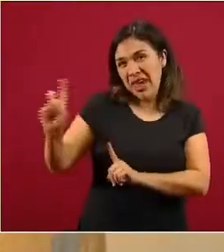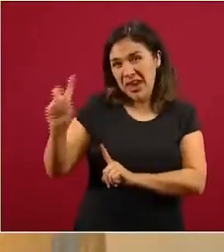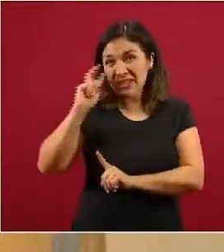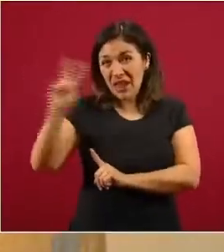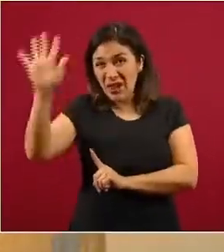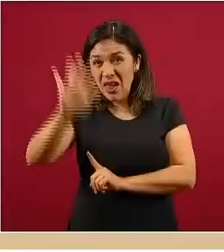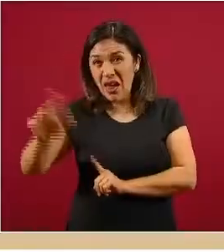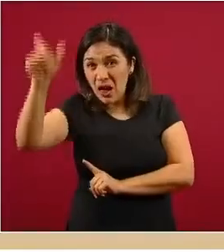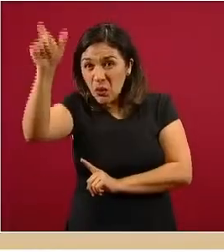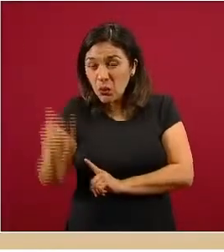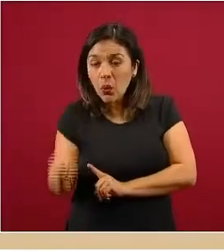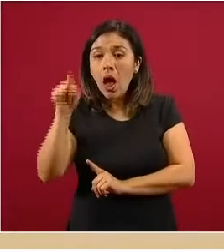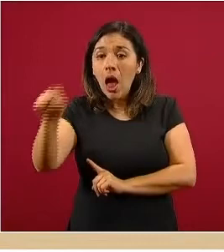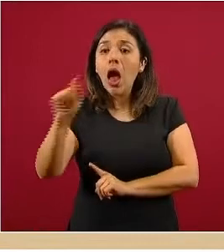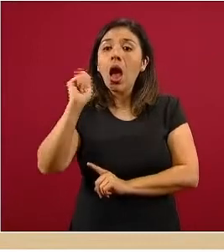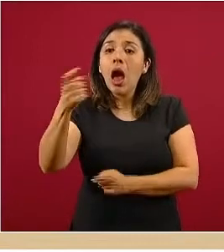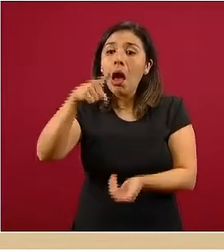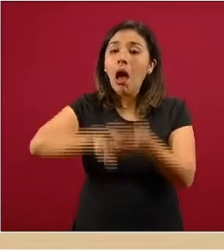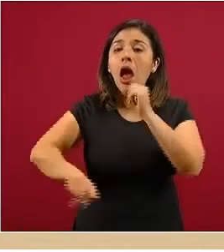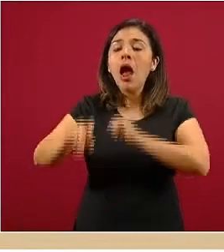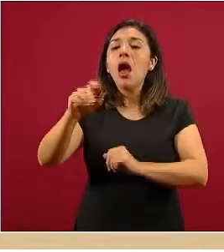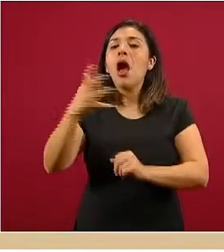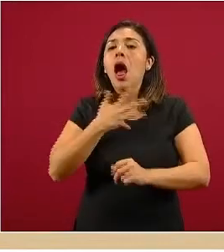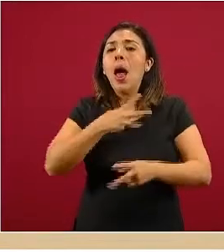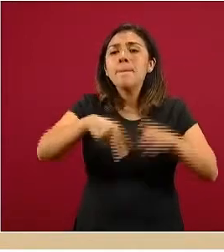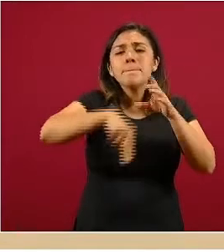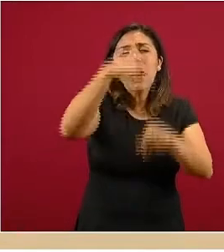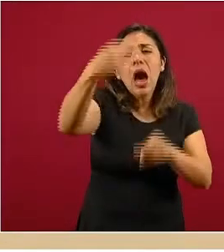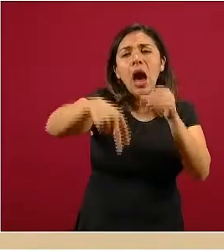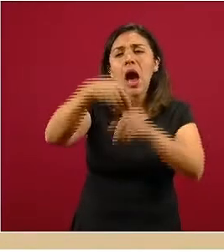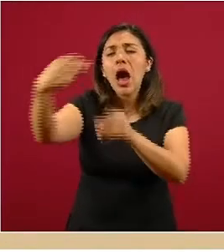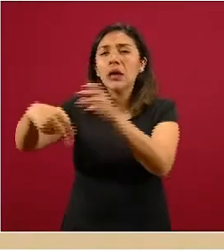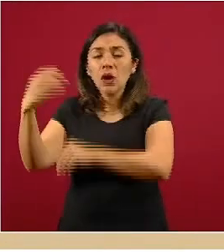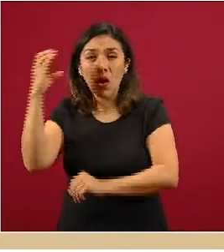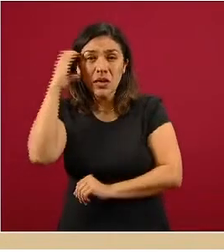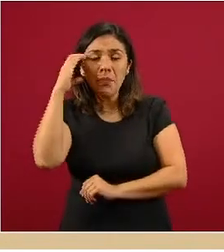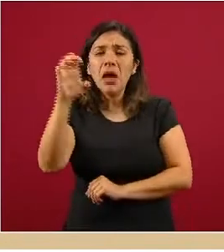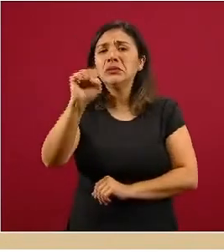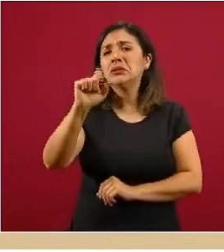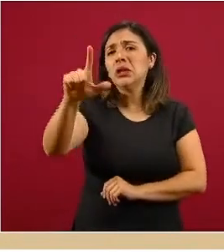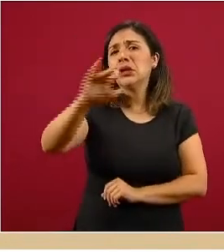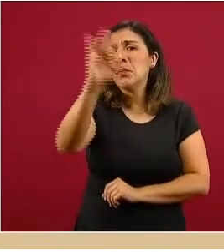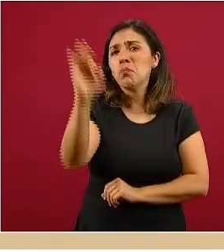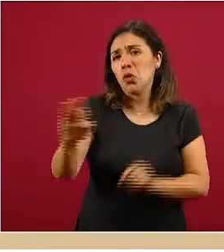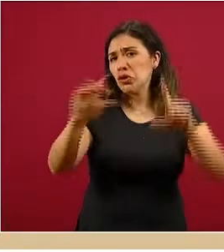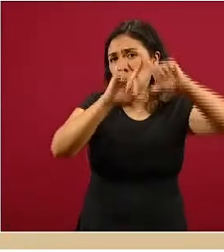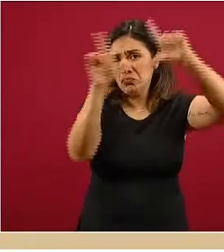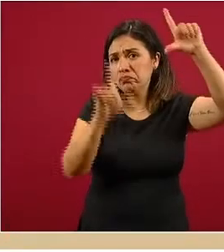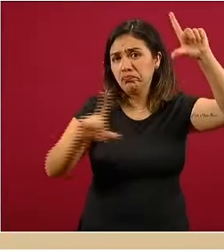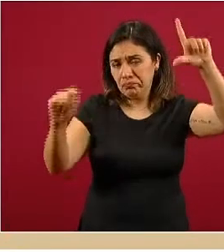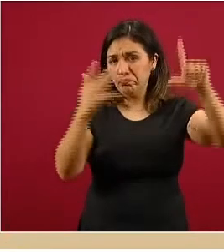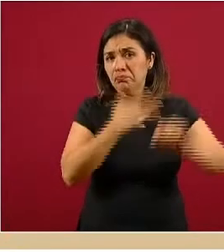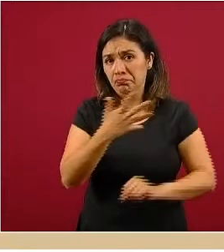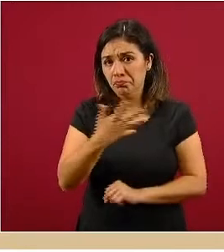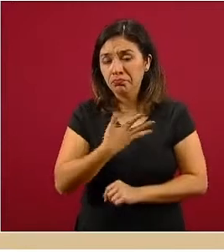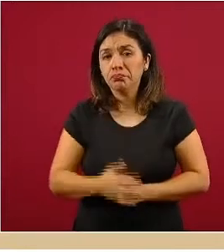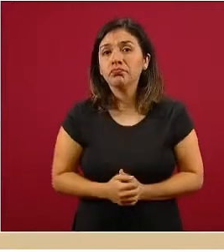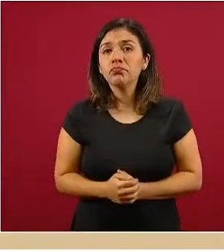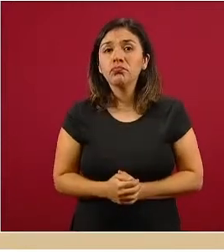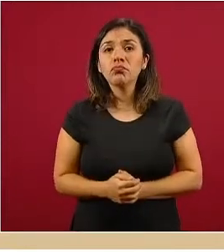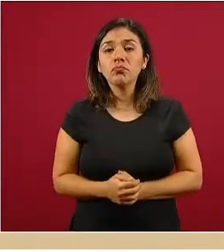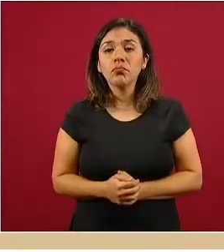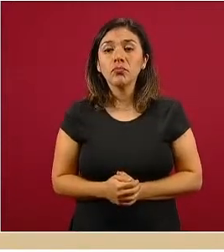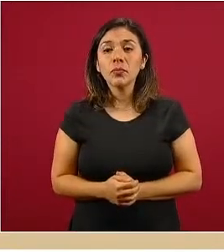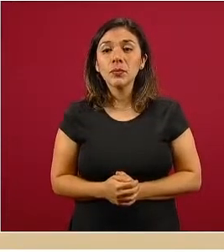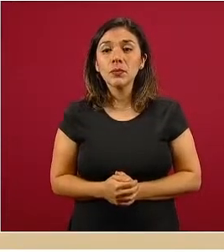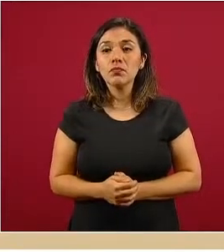de 30,804 camas generales para tratar personas con infección respiratoria aguda grave,